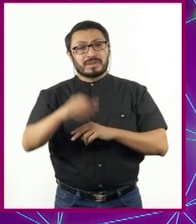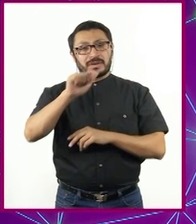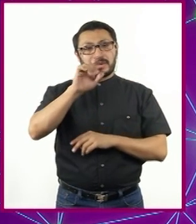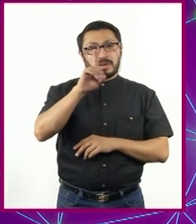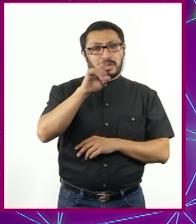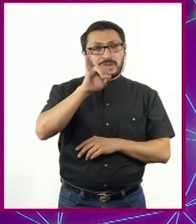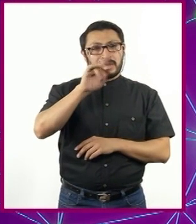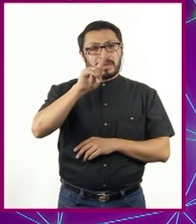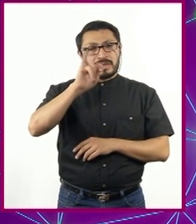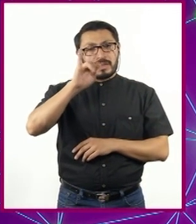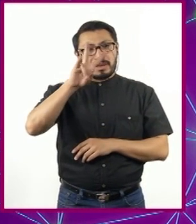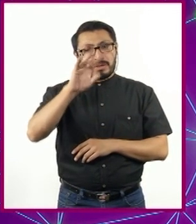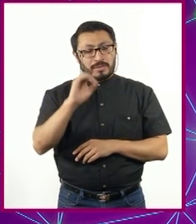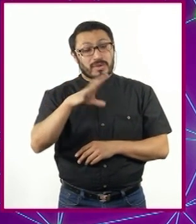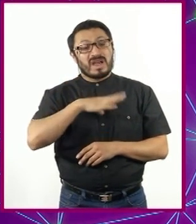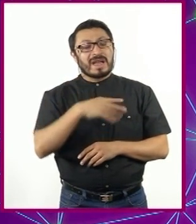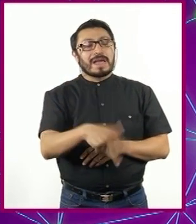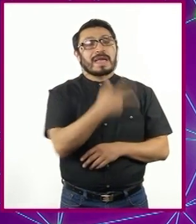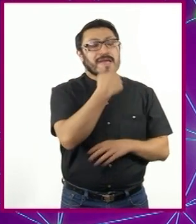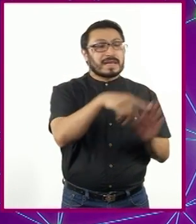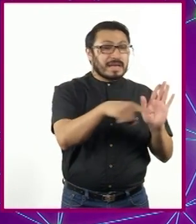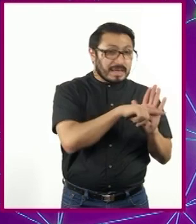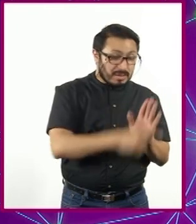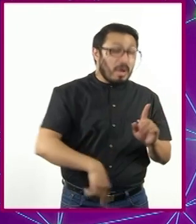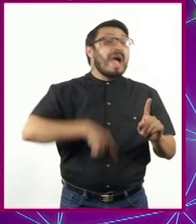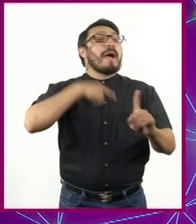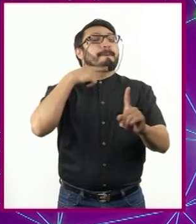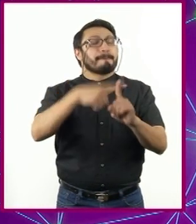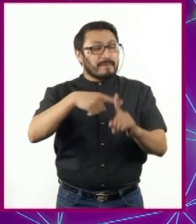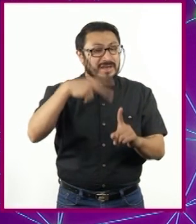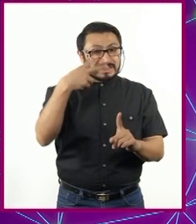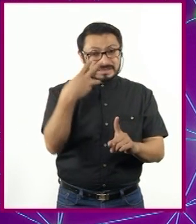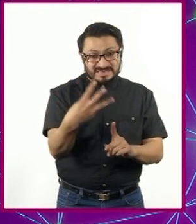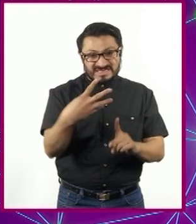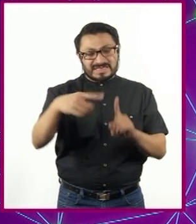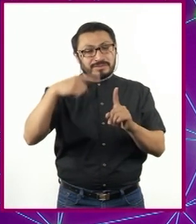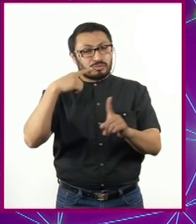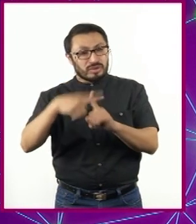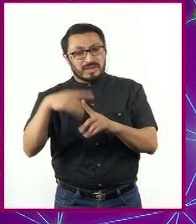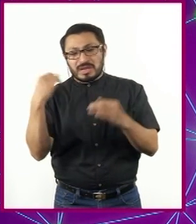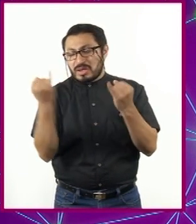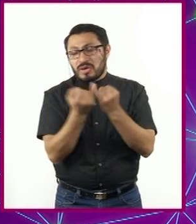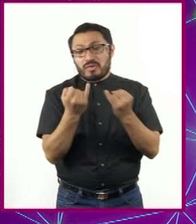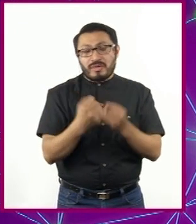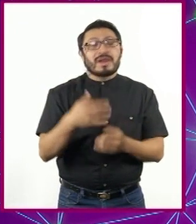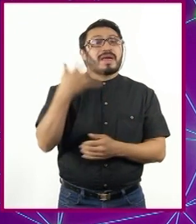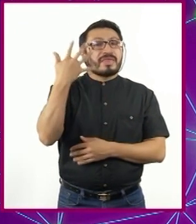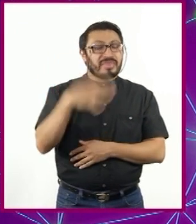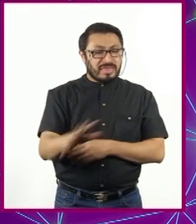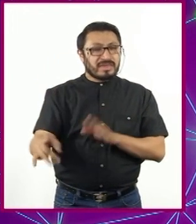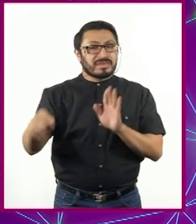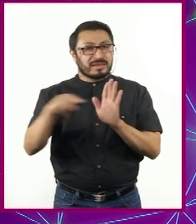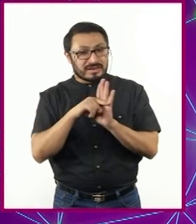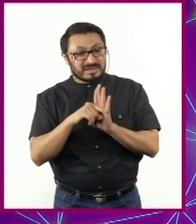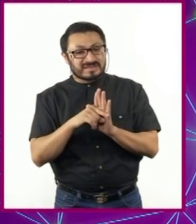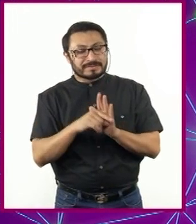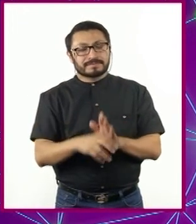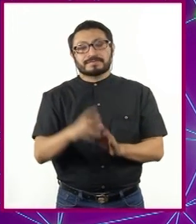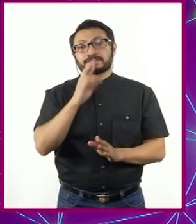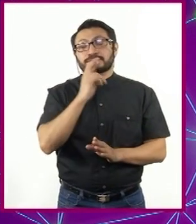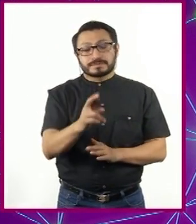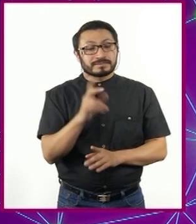lo que se tiene 13 negativo más 3 positivo igual 10 negativo. Al resolver